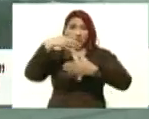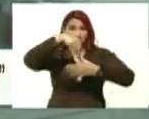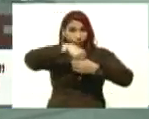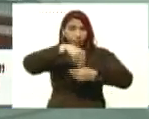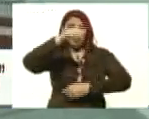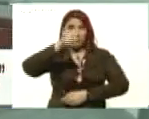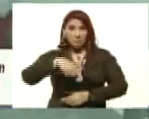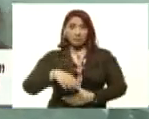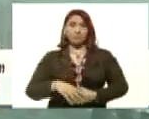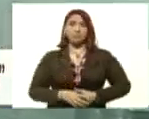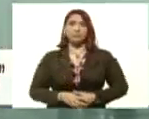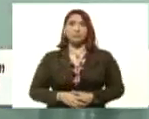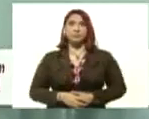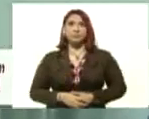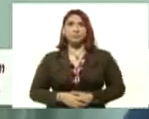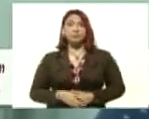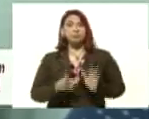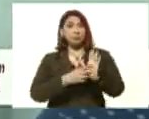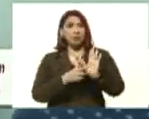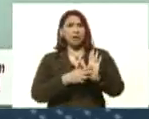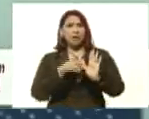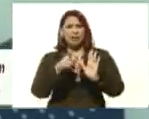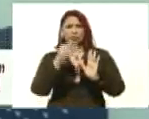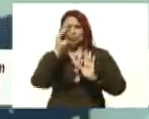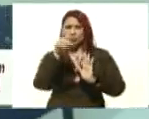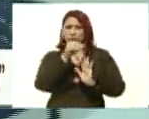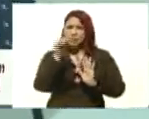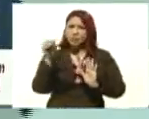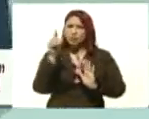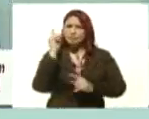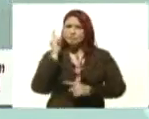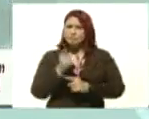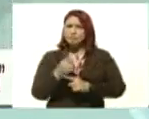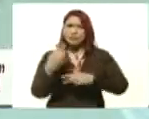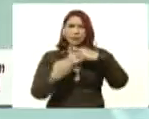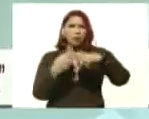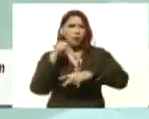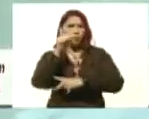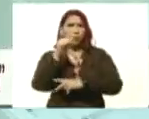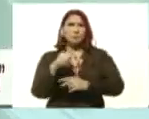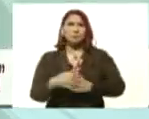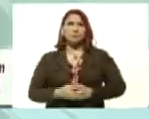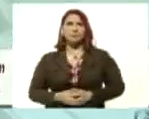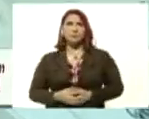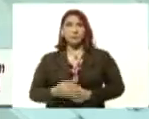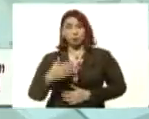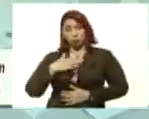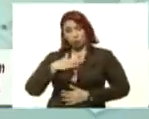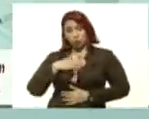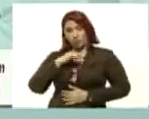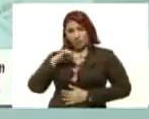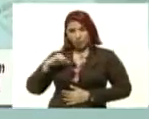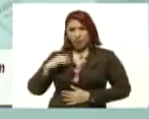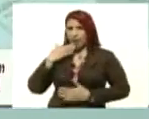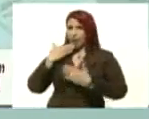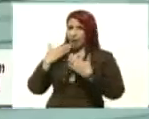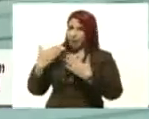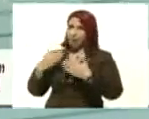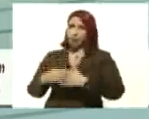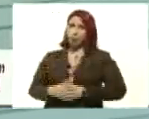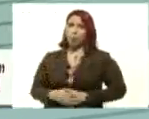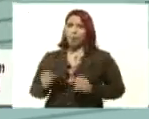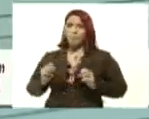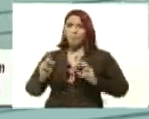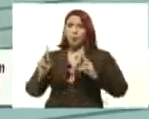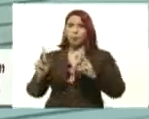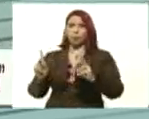lugar. En verdad, presidente, esto es una bendición de la revolución. Yo en lo personal le agradezco la